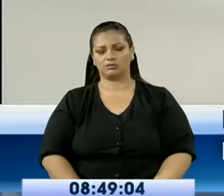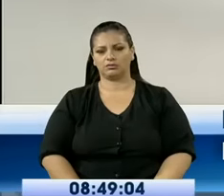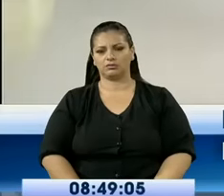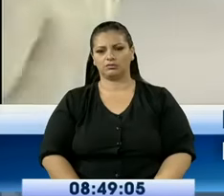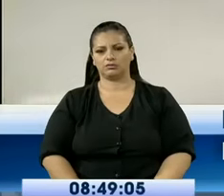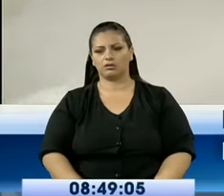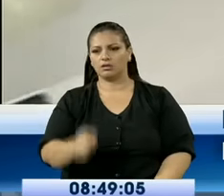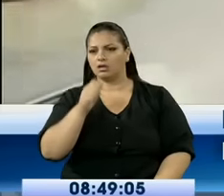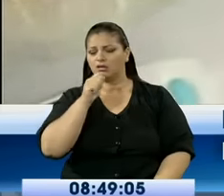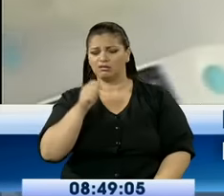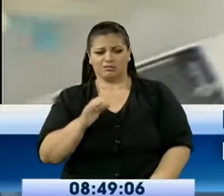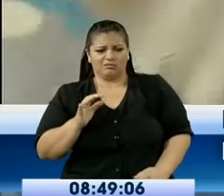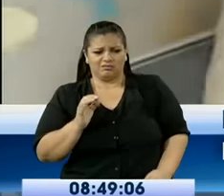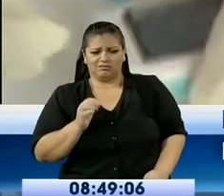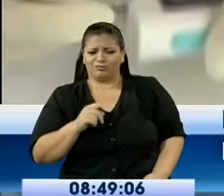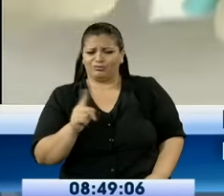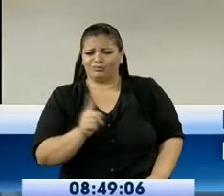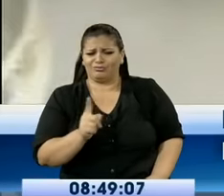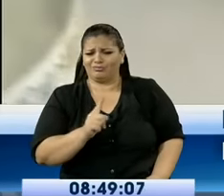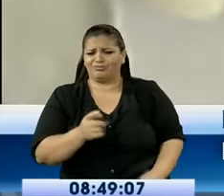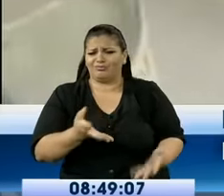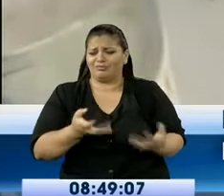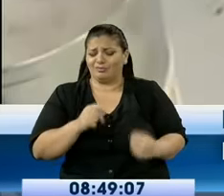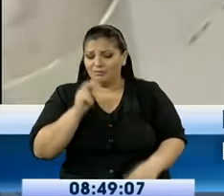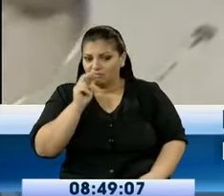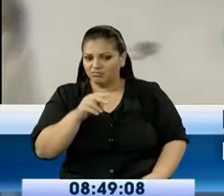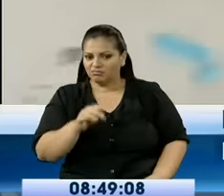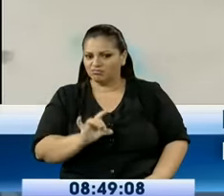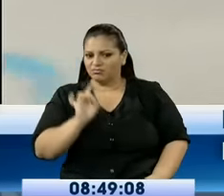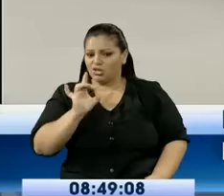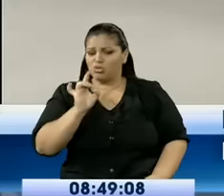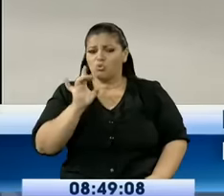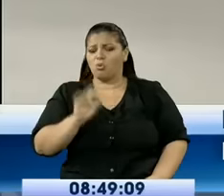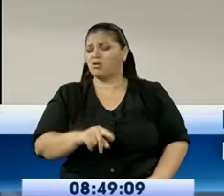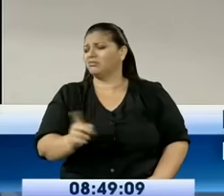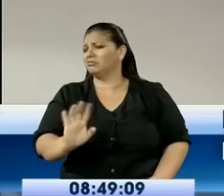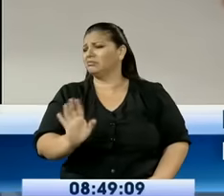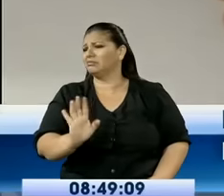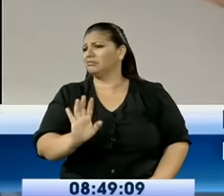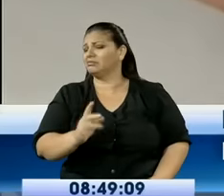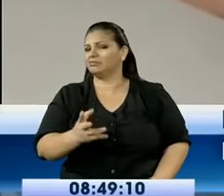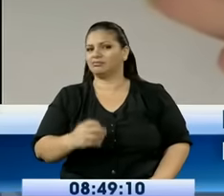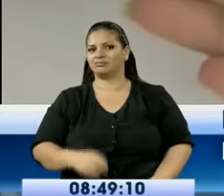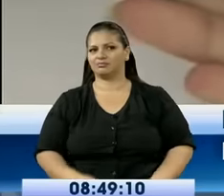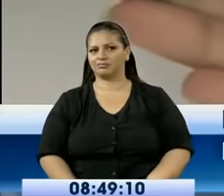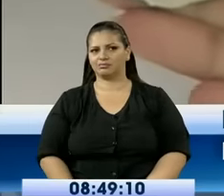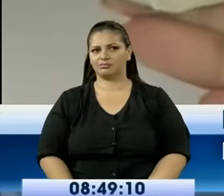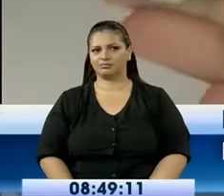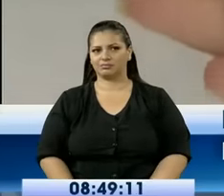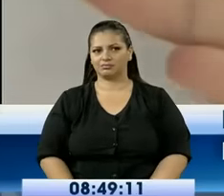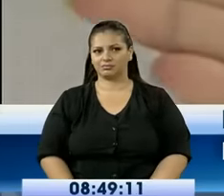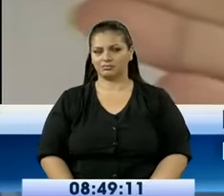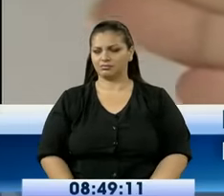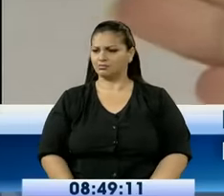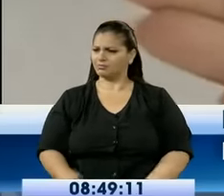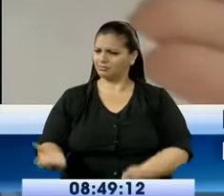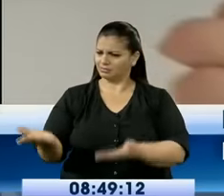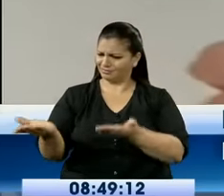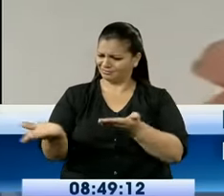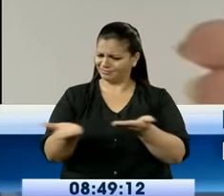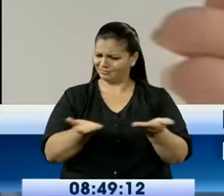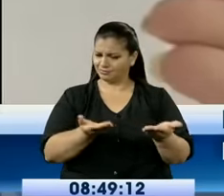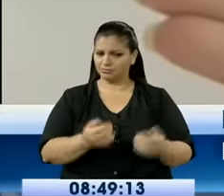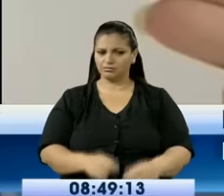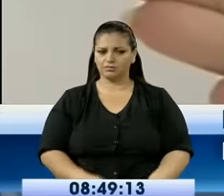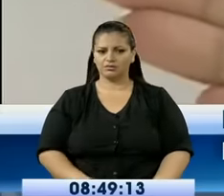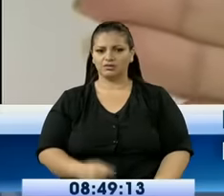quiero. Entonces ya no quiero, que duele. Prevenir. Ah, ya. Ya, sí, me lo voy a hacer. Porque la verdad que me